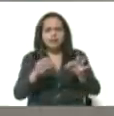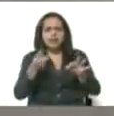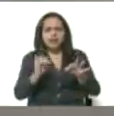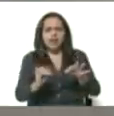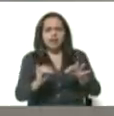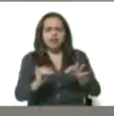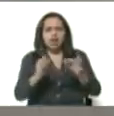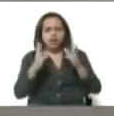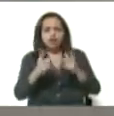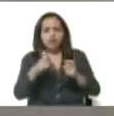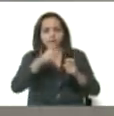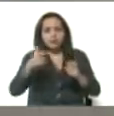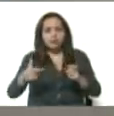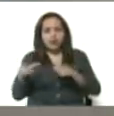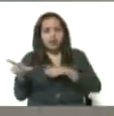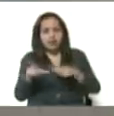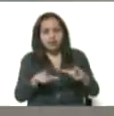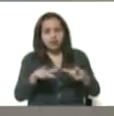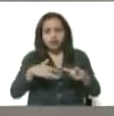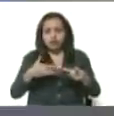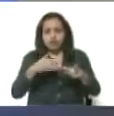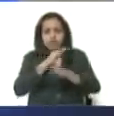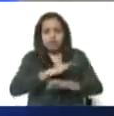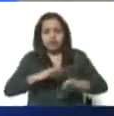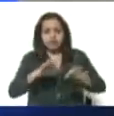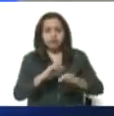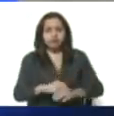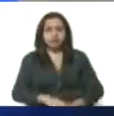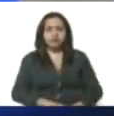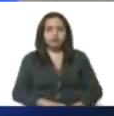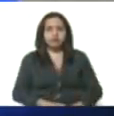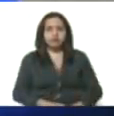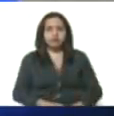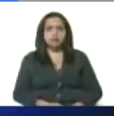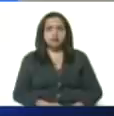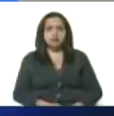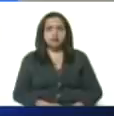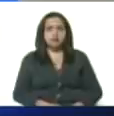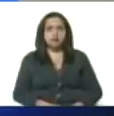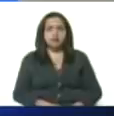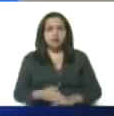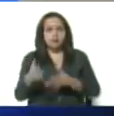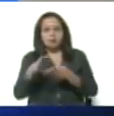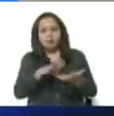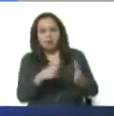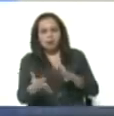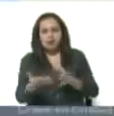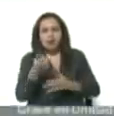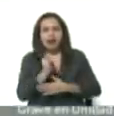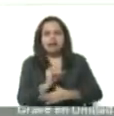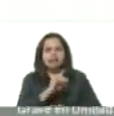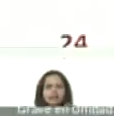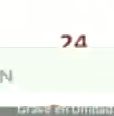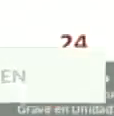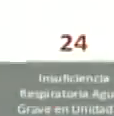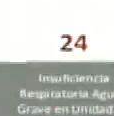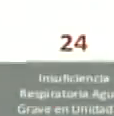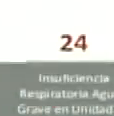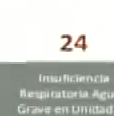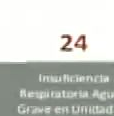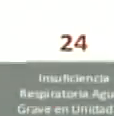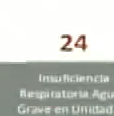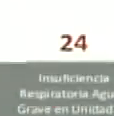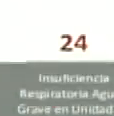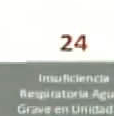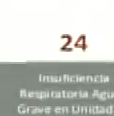esta cantidad de pacientes asintomáticos. Luego, con síntomas leves, tenemos 577